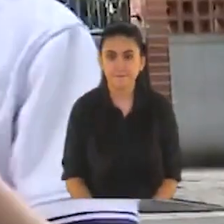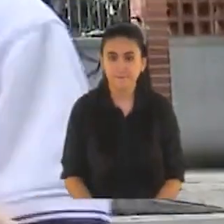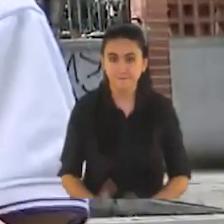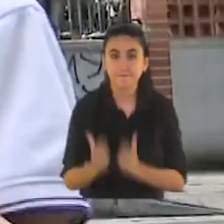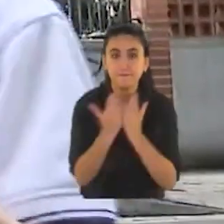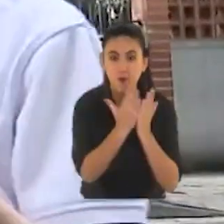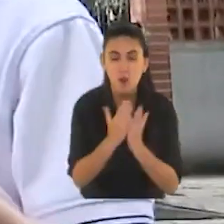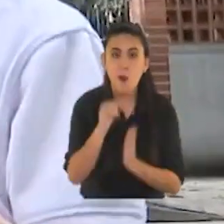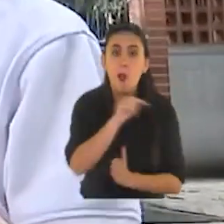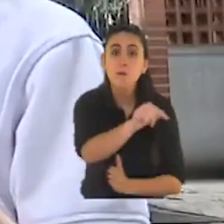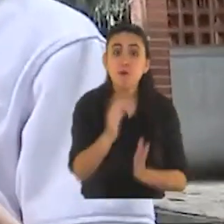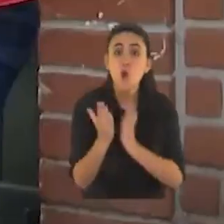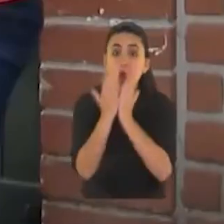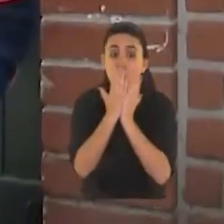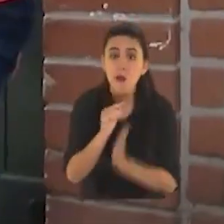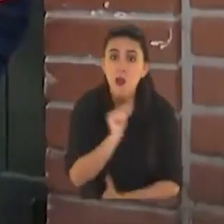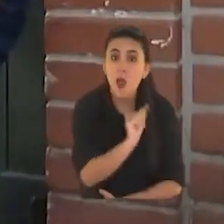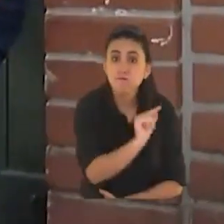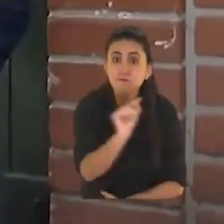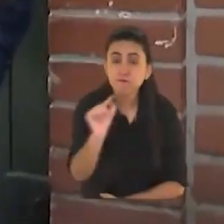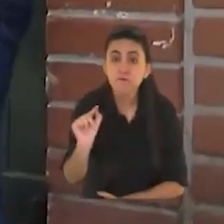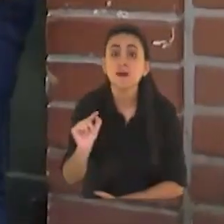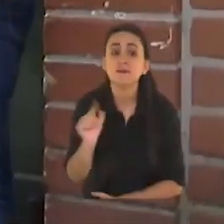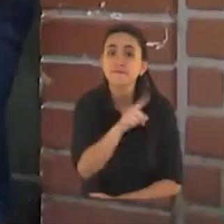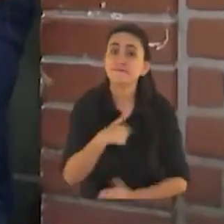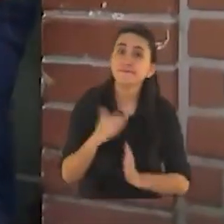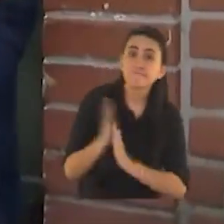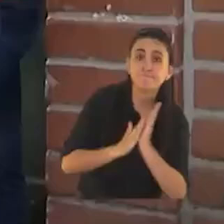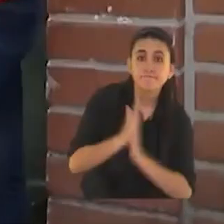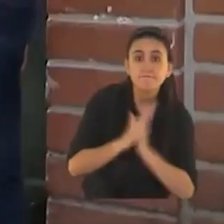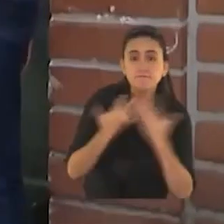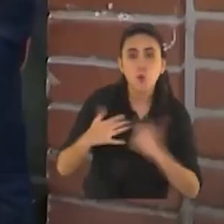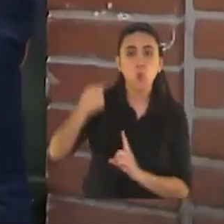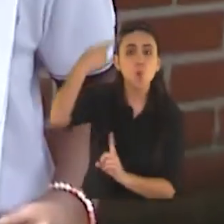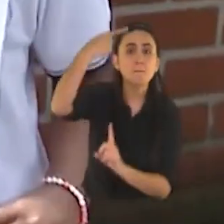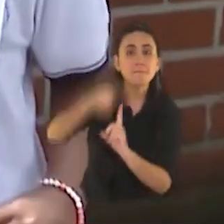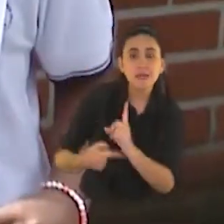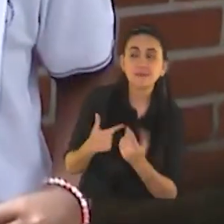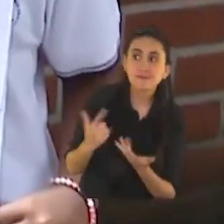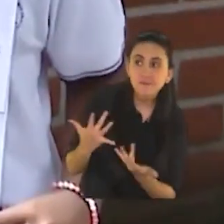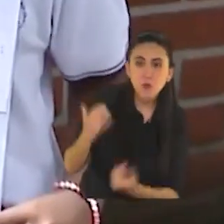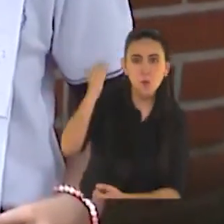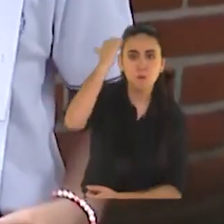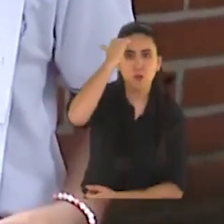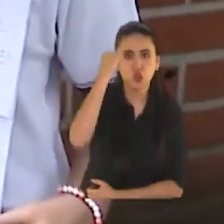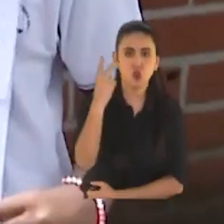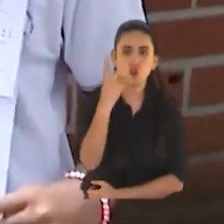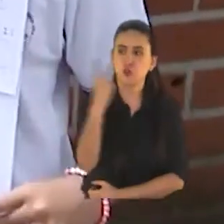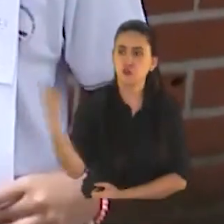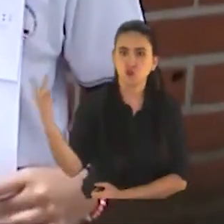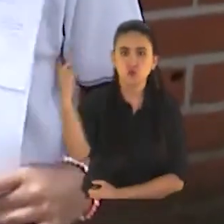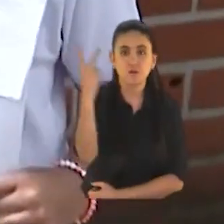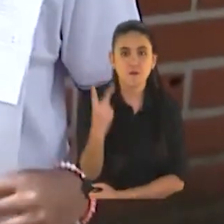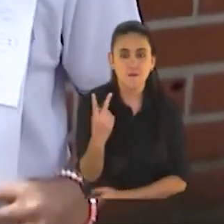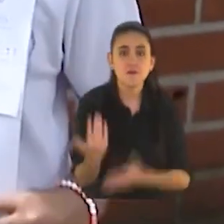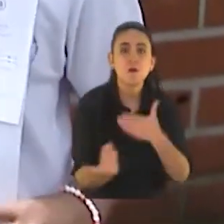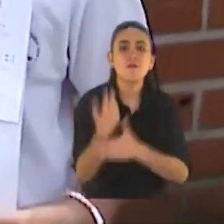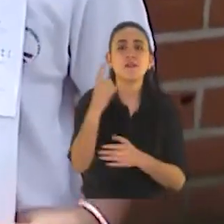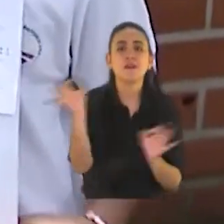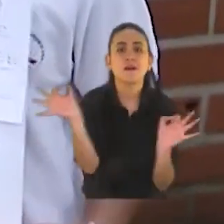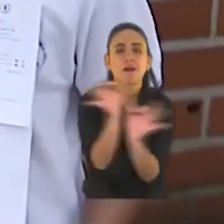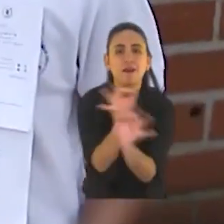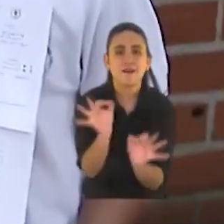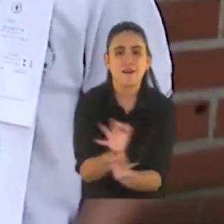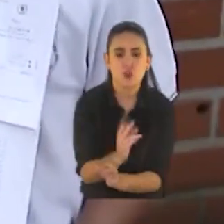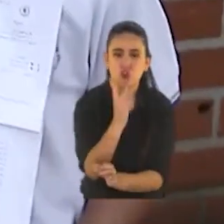educativa Francisco Antonio sea están esperando desde hace un mes que lleguen dos nuevos profesores que reemplacen